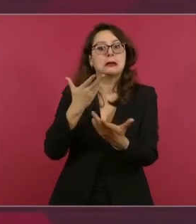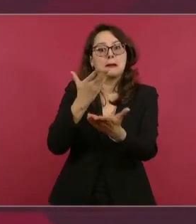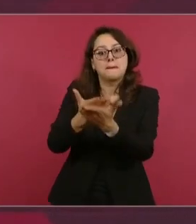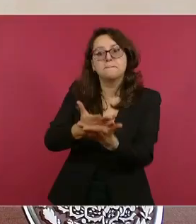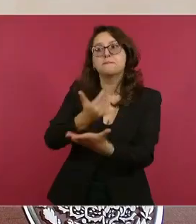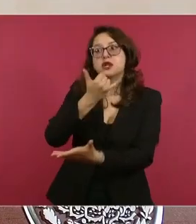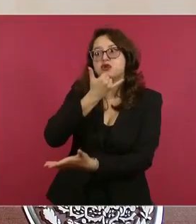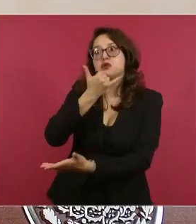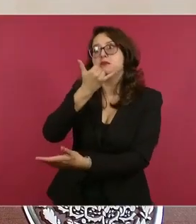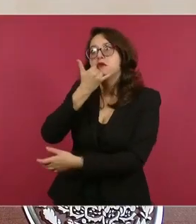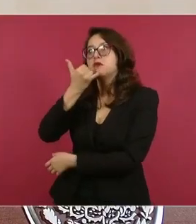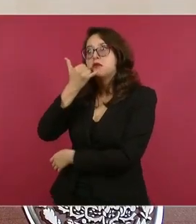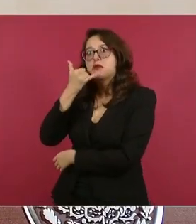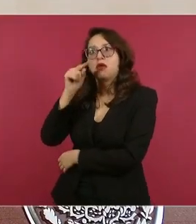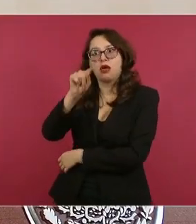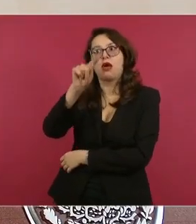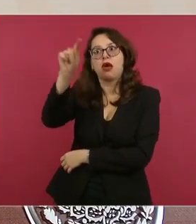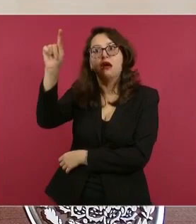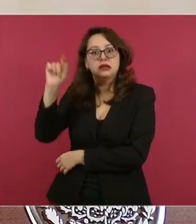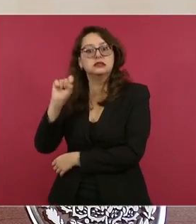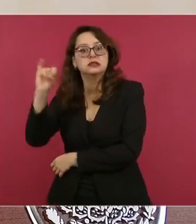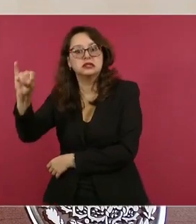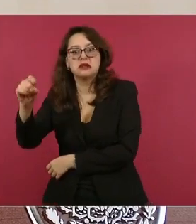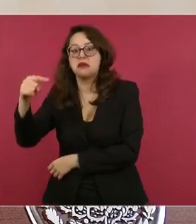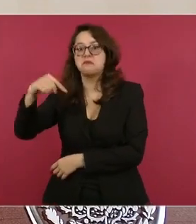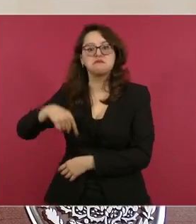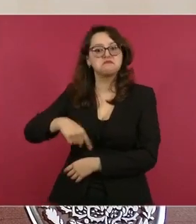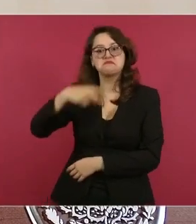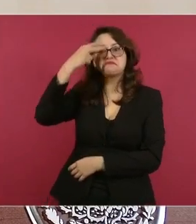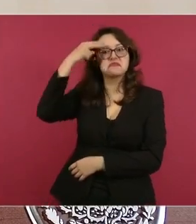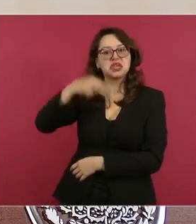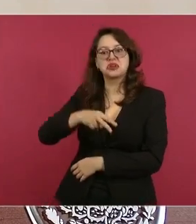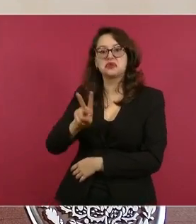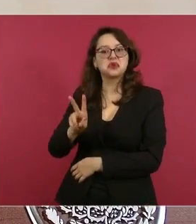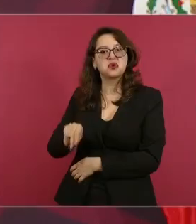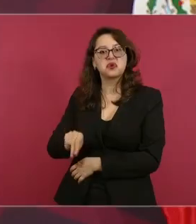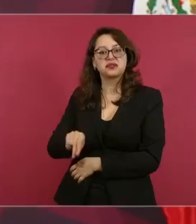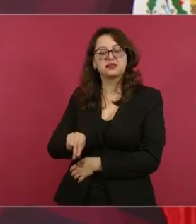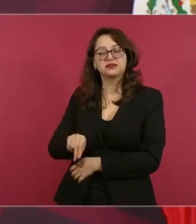y en otras circunstancias. Y en efecto,